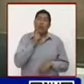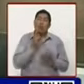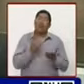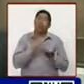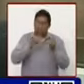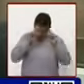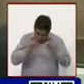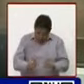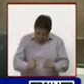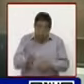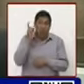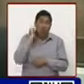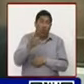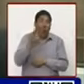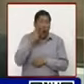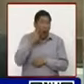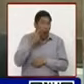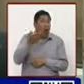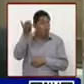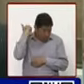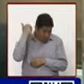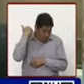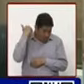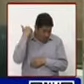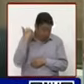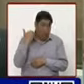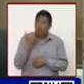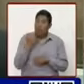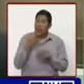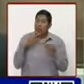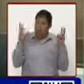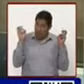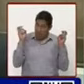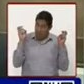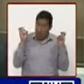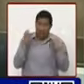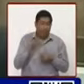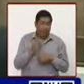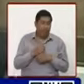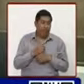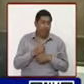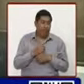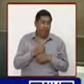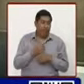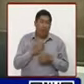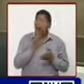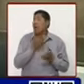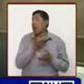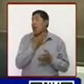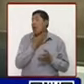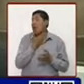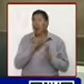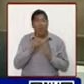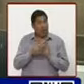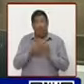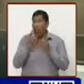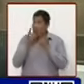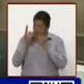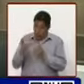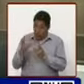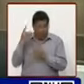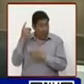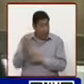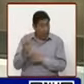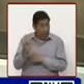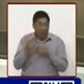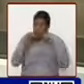vuelvo a preguntar, usted, conociendo y sin buscar la teoría de definición de abuso sexual, ¿presentó la denuncia ante las autoridades para que se inicie